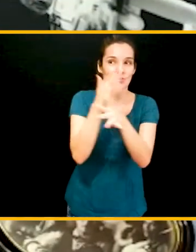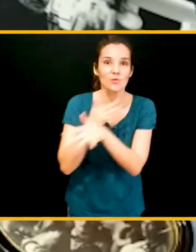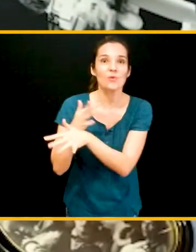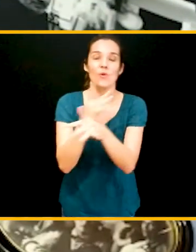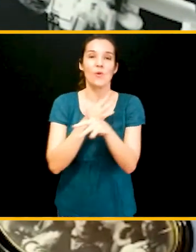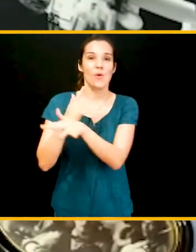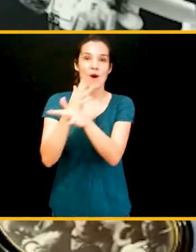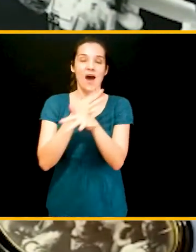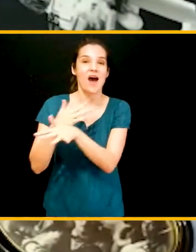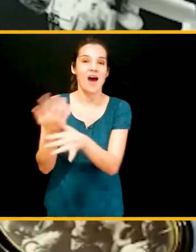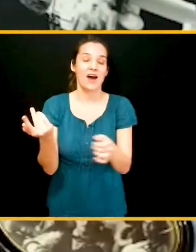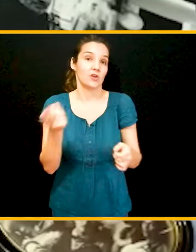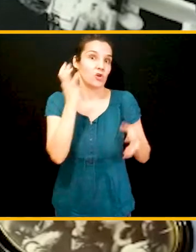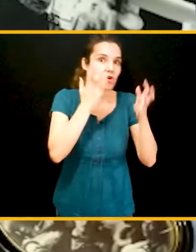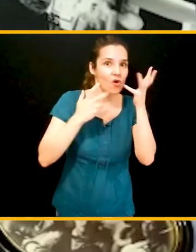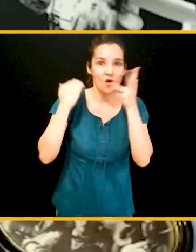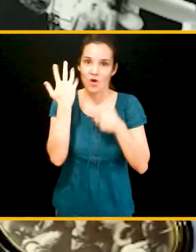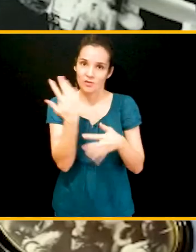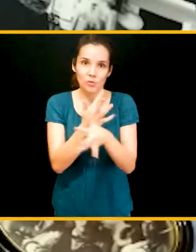colores. Me gusta mucho